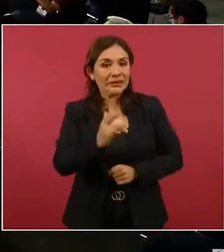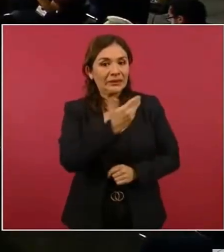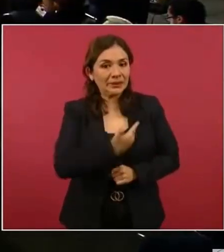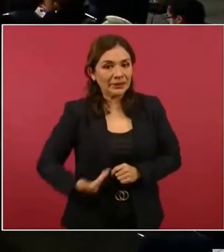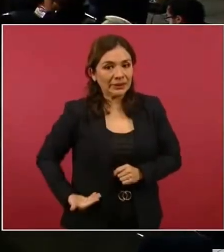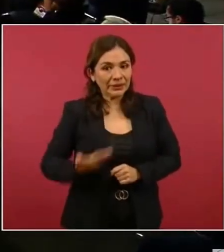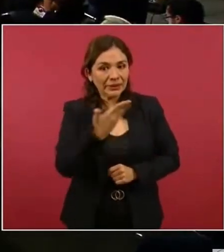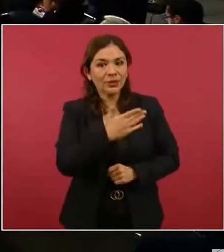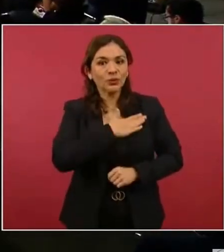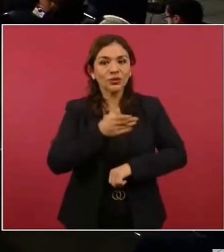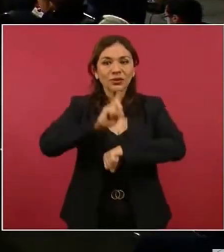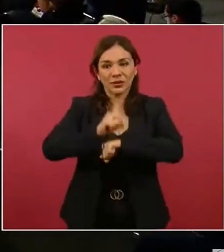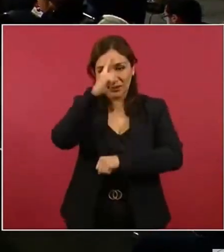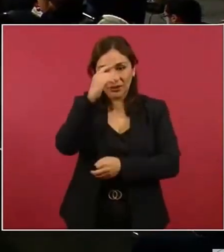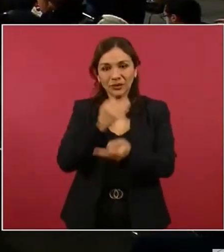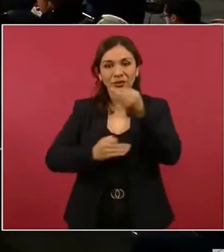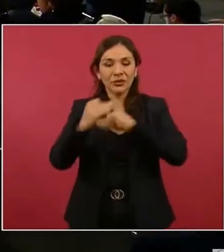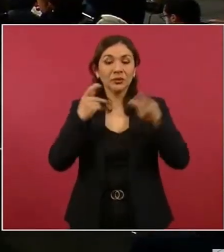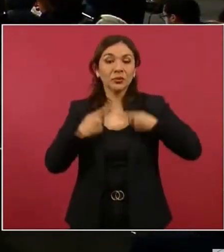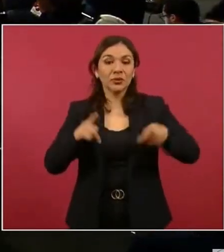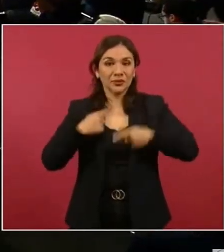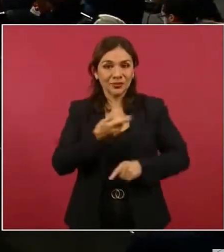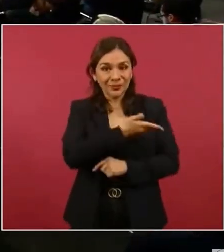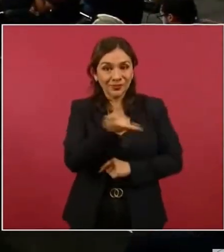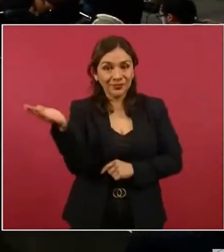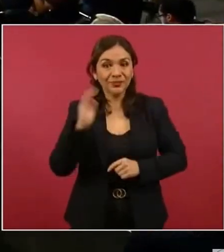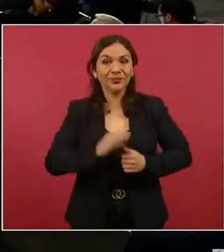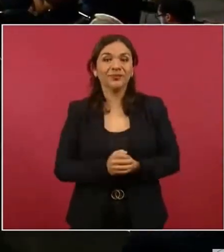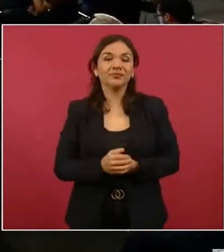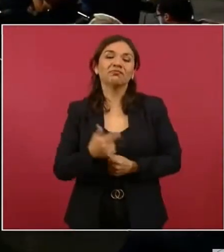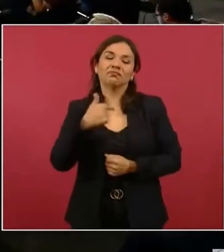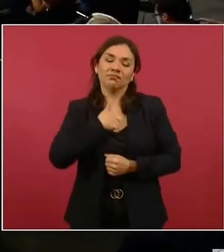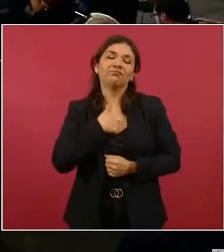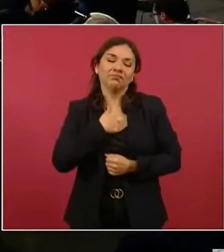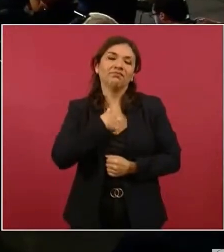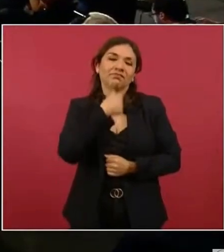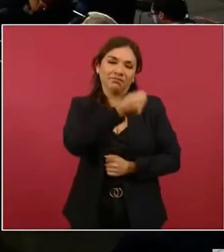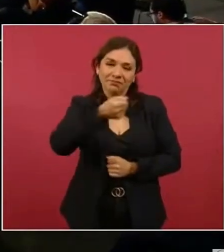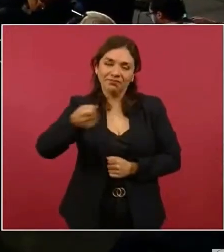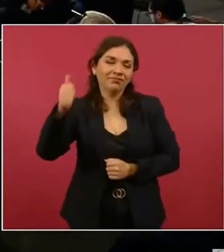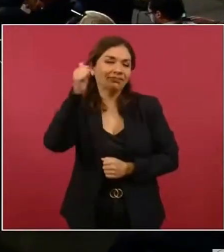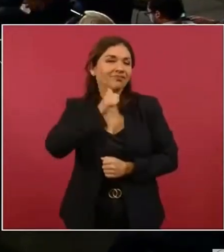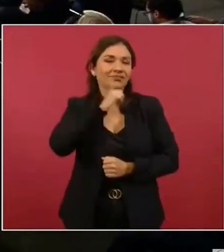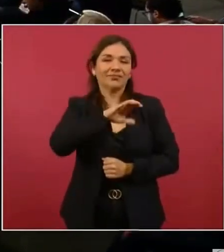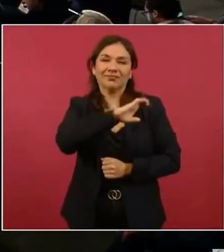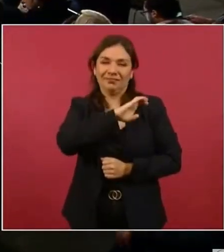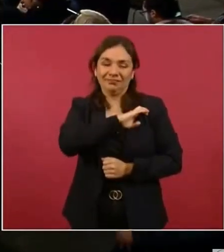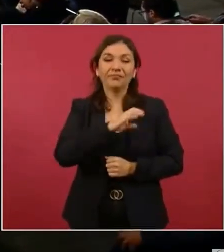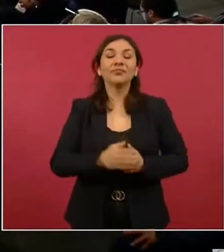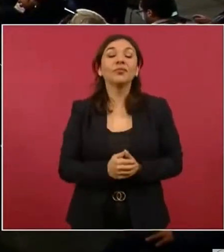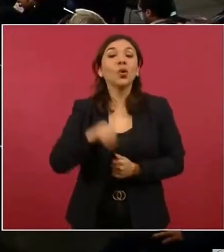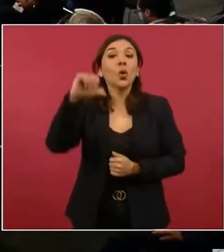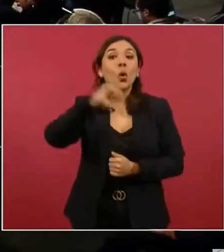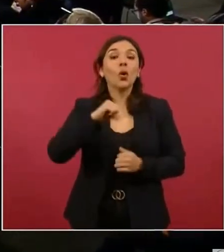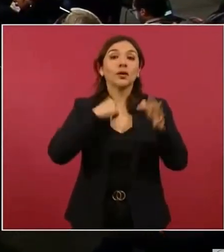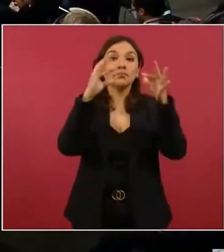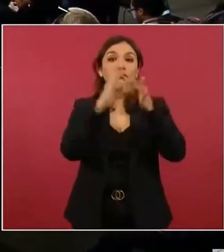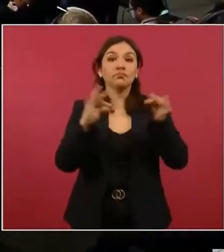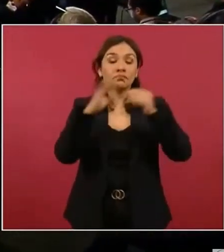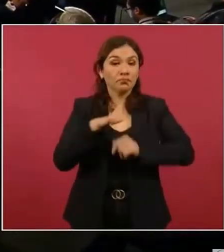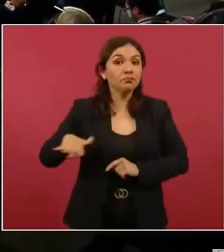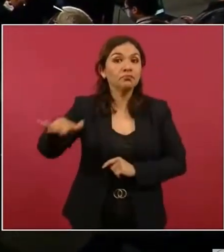Presidente, muy buenos días a todas y todos ustedes. Los saludo con el afecto de siempre. Hoy informamos a la